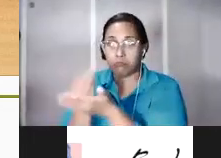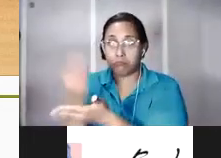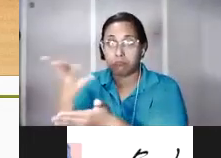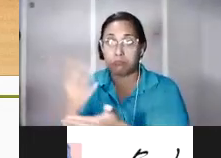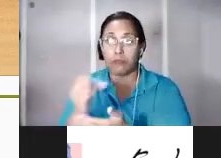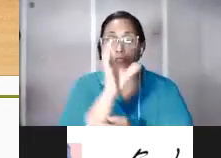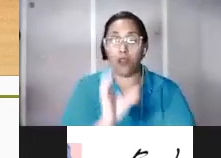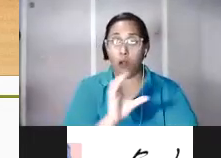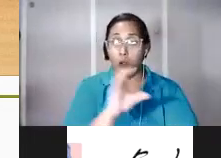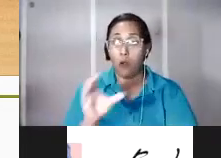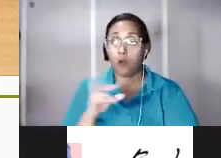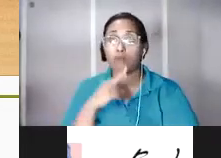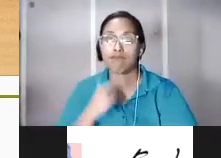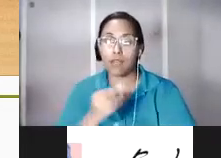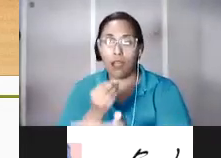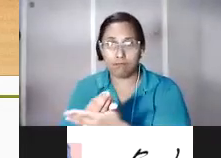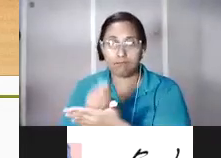tanta cantidad, ¿no?